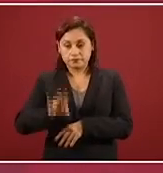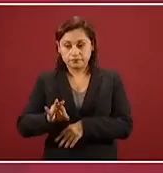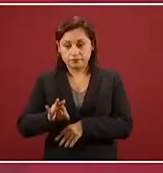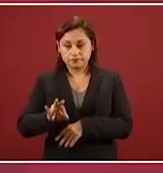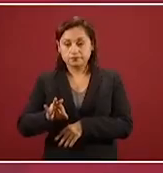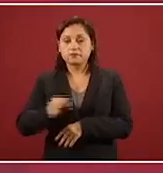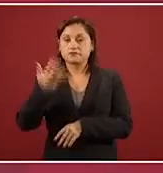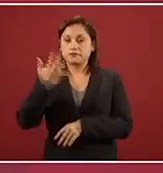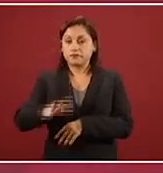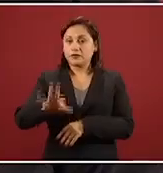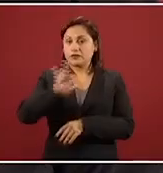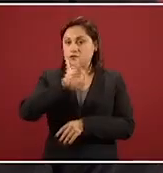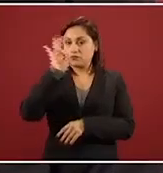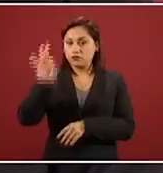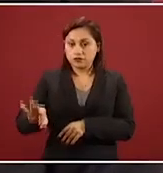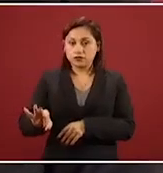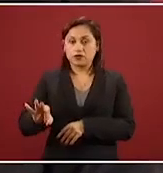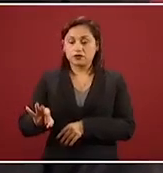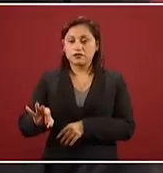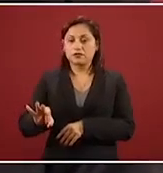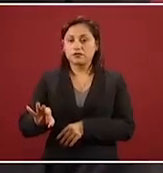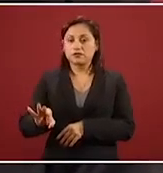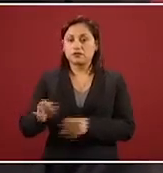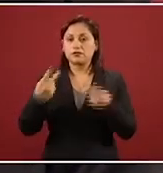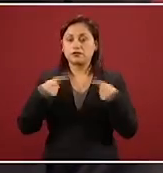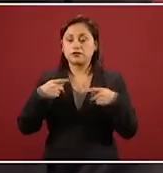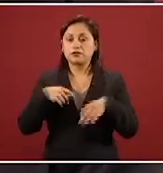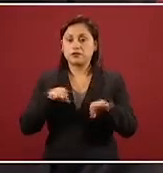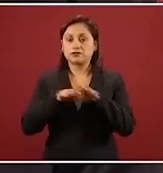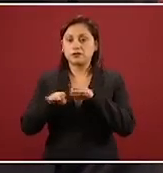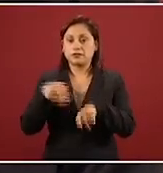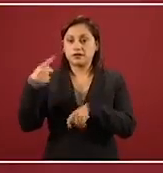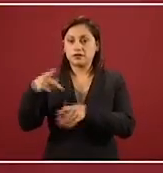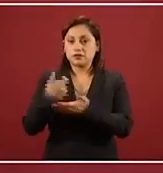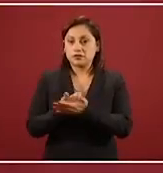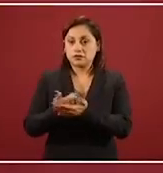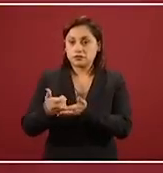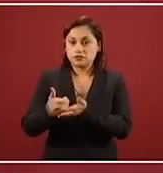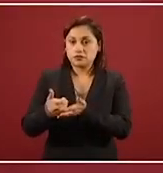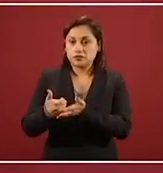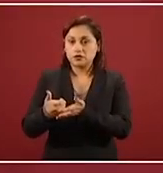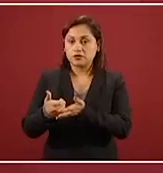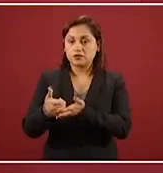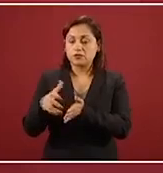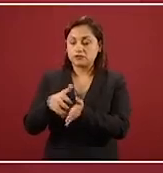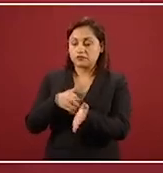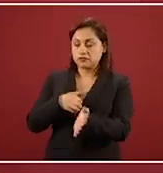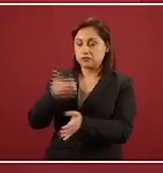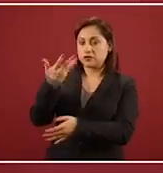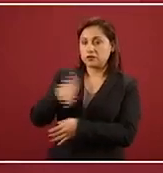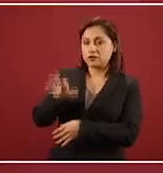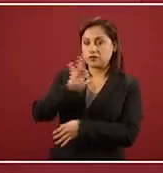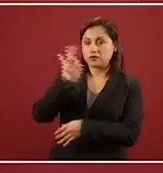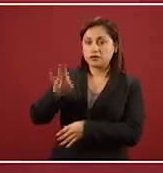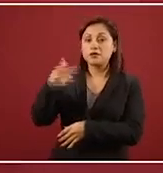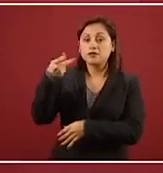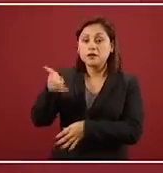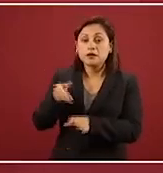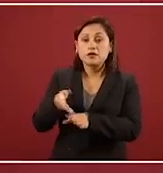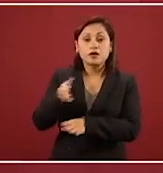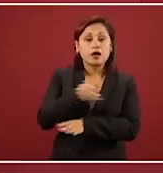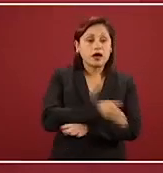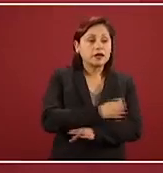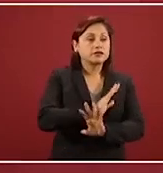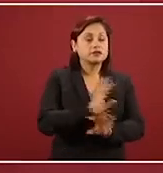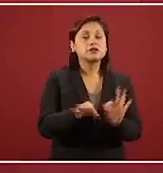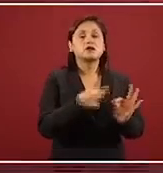el 10% a los trabajadores que llevaban pagando el 90%. Es